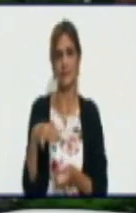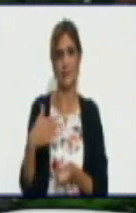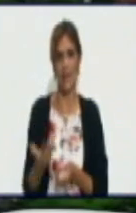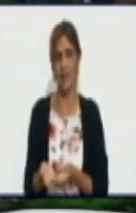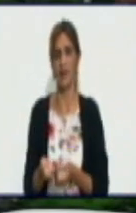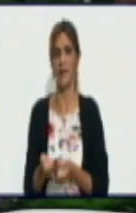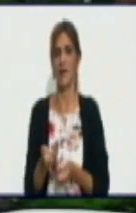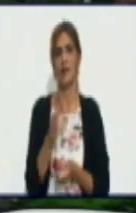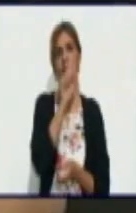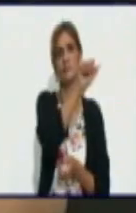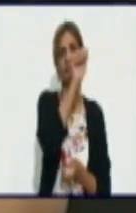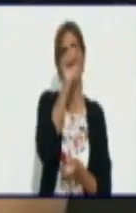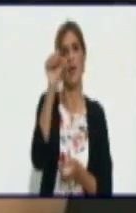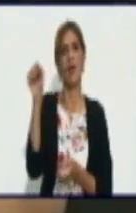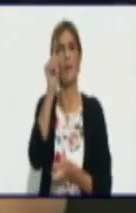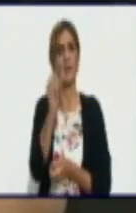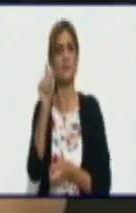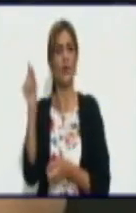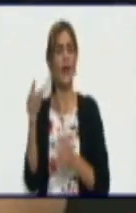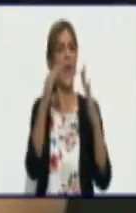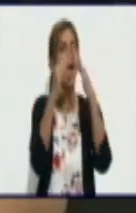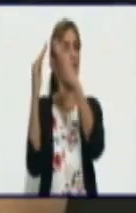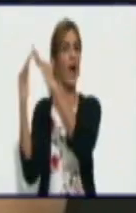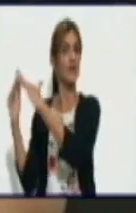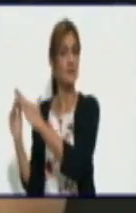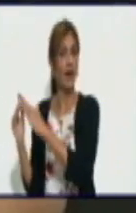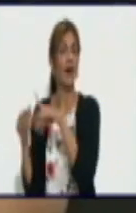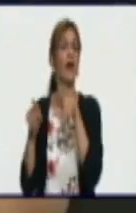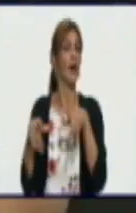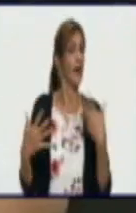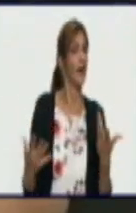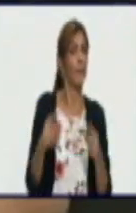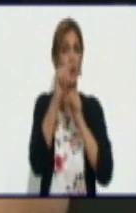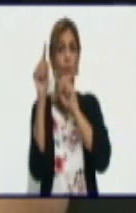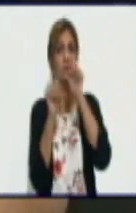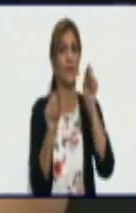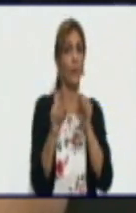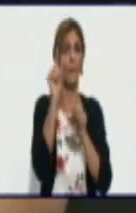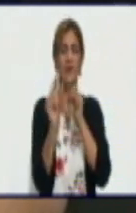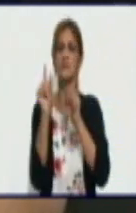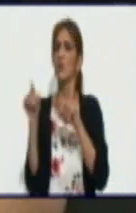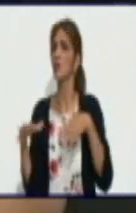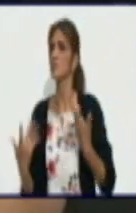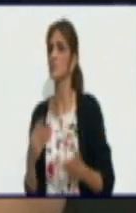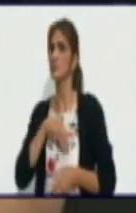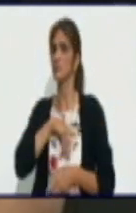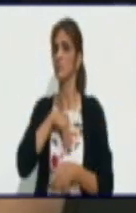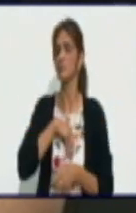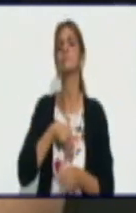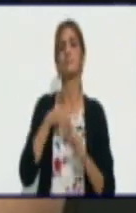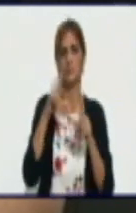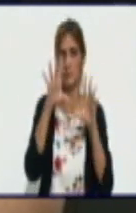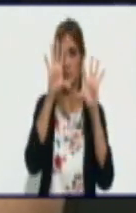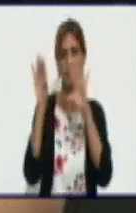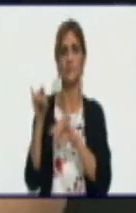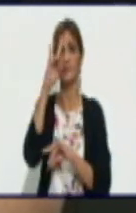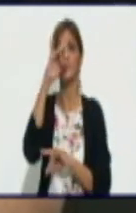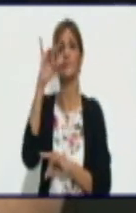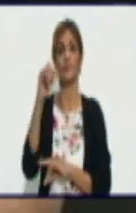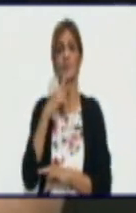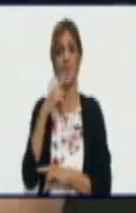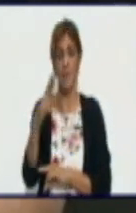así? Así es. Ahora más que nunca, teniendo en cuenta que la población ahora puede confiarse,